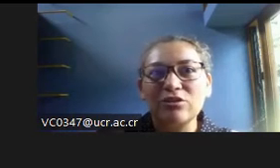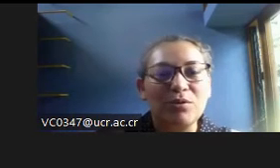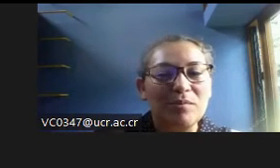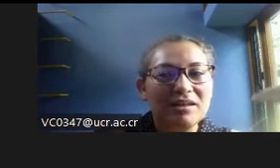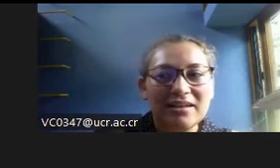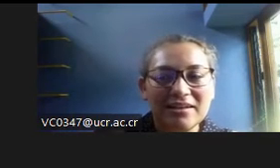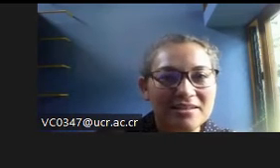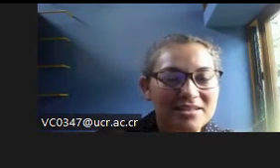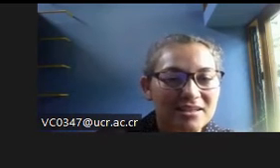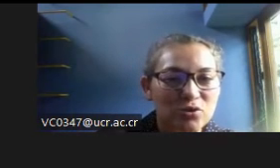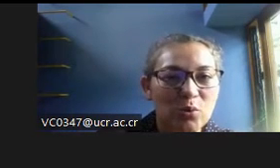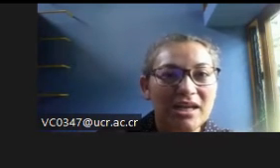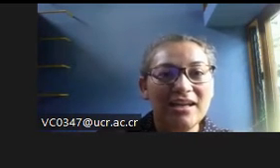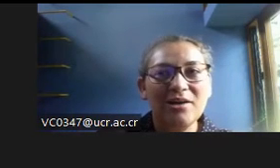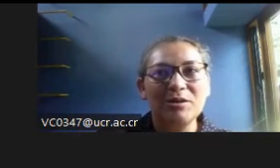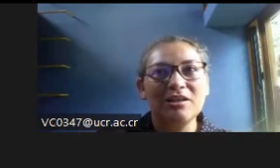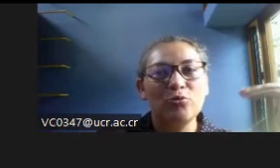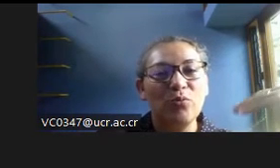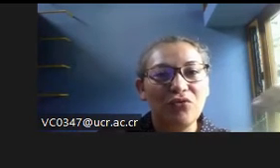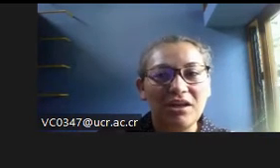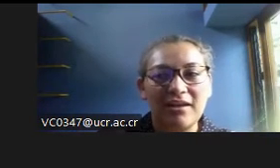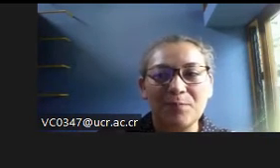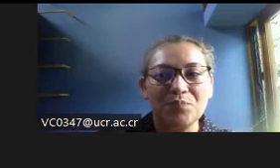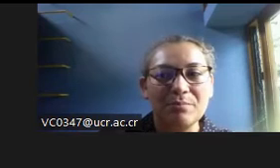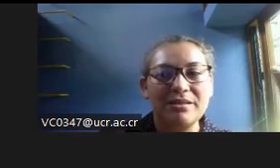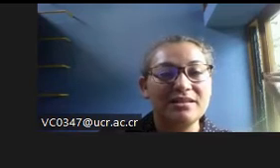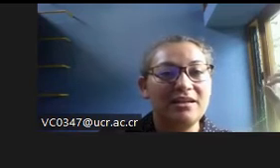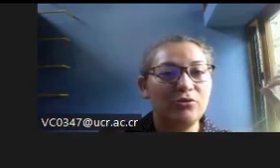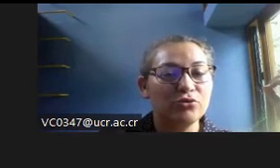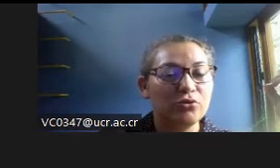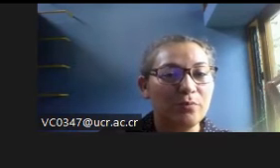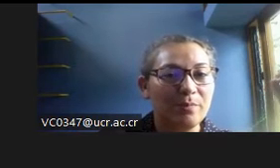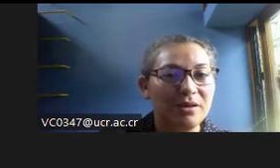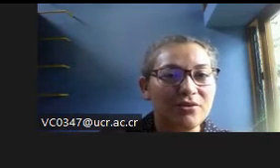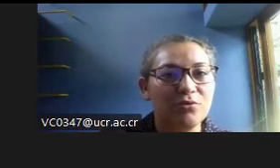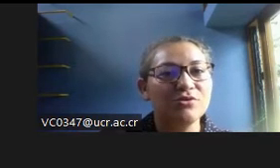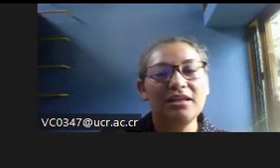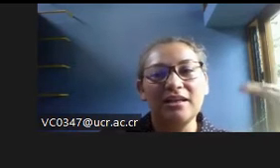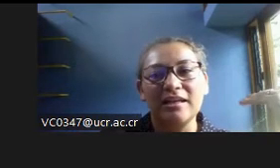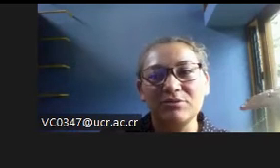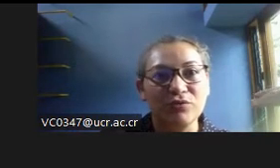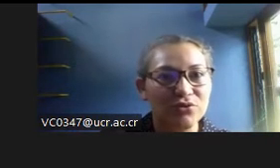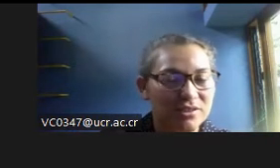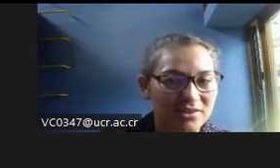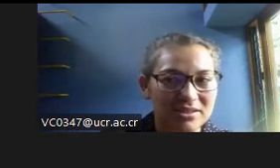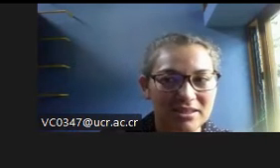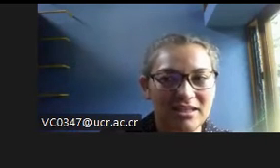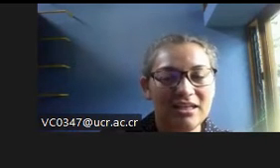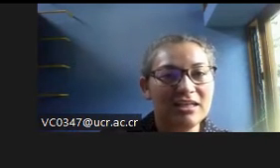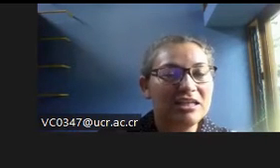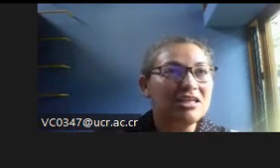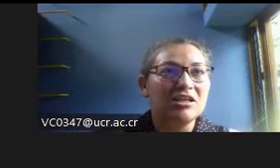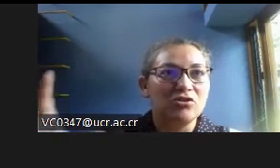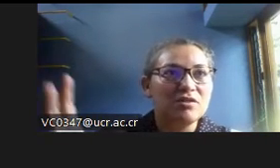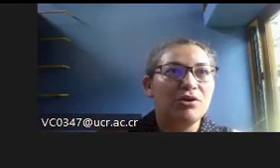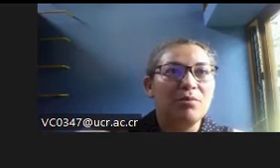recordás tu primer día de clases en la escuela, ¿verdad? Cómo fue pensar en los compañeros que ibas a conocer, en las profesoras que ibas a